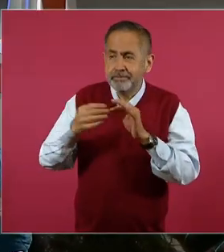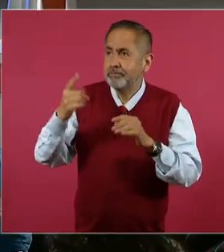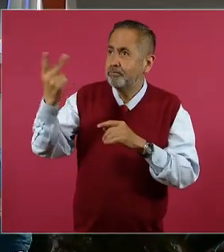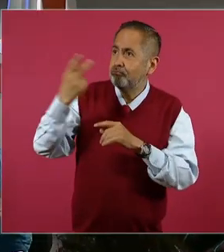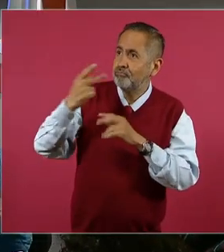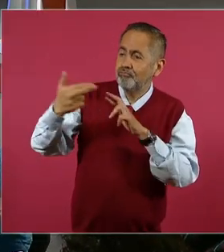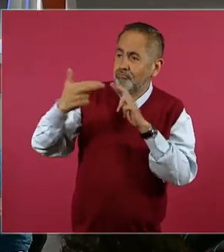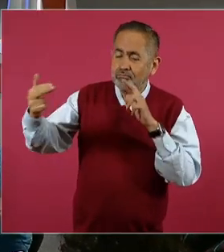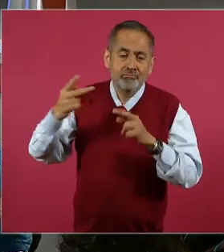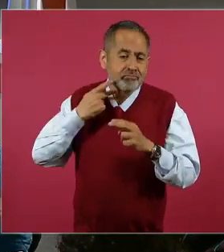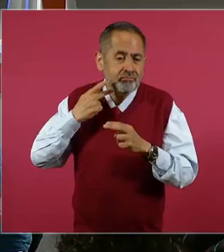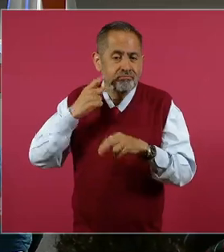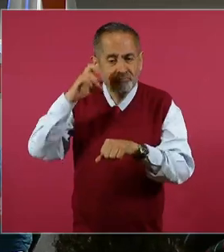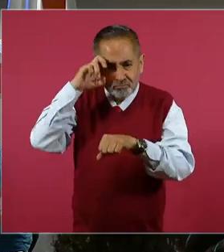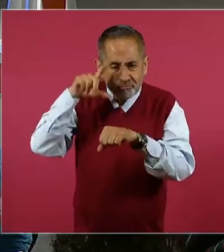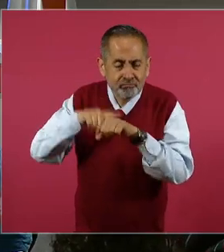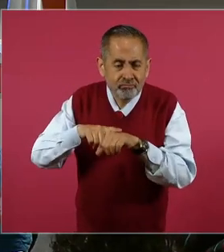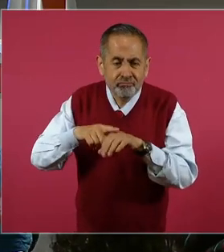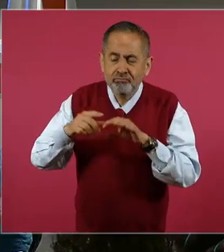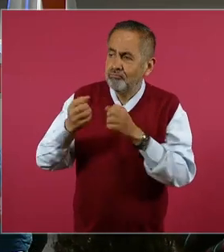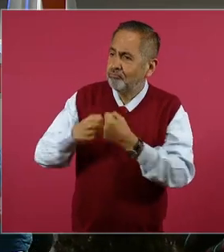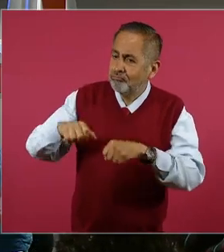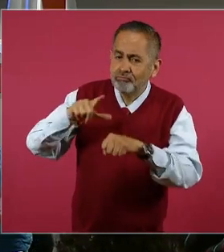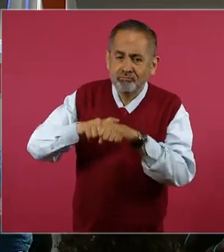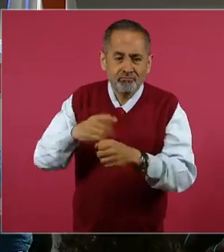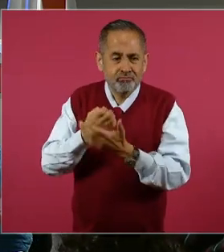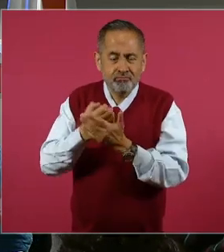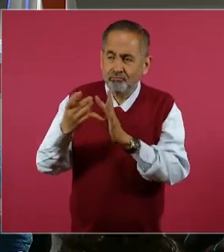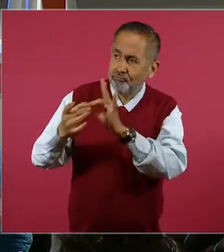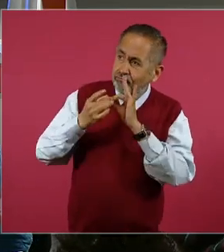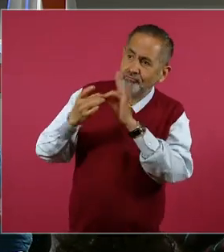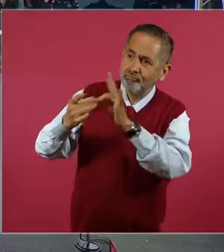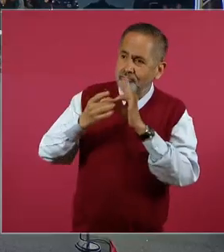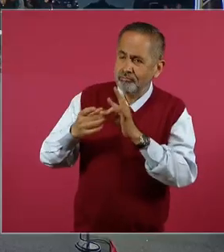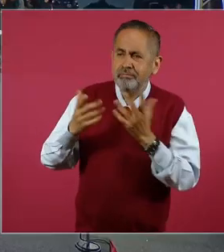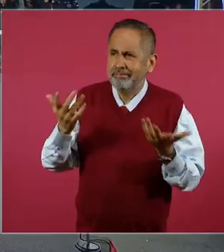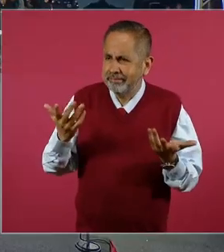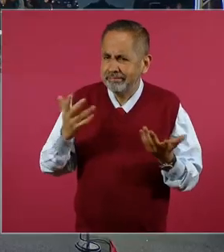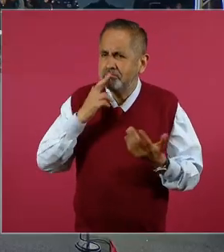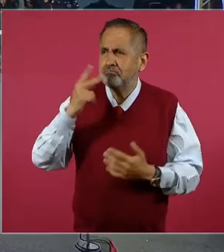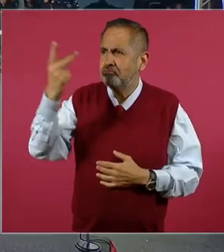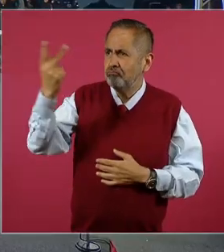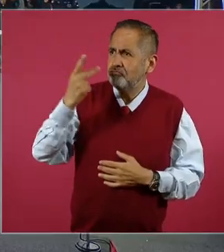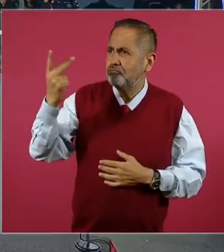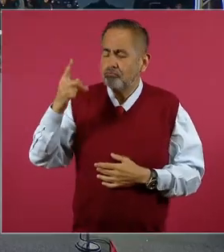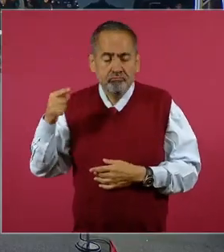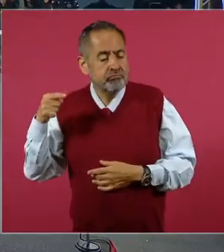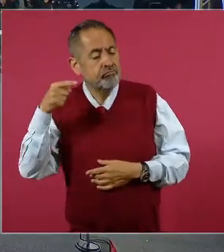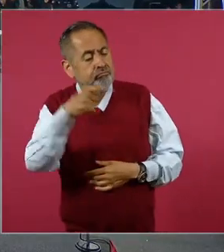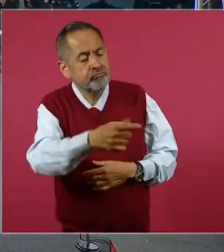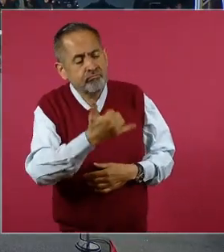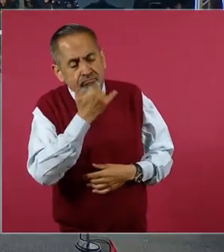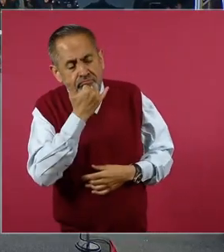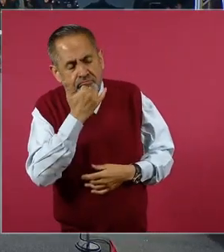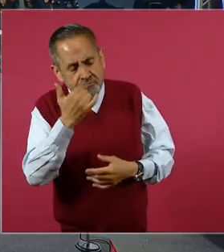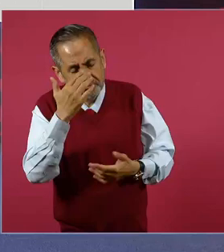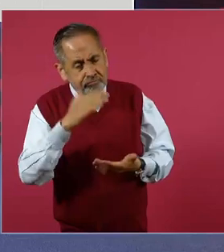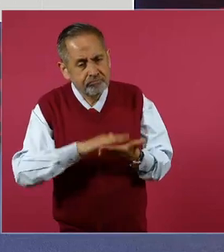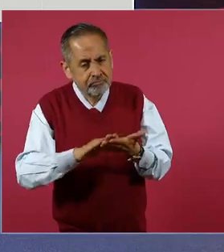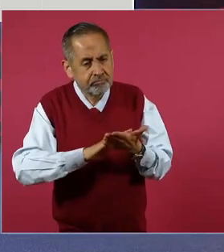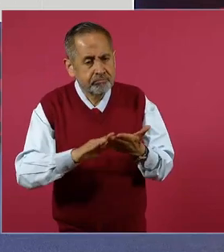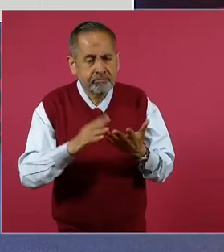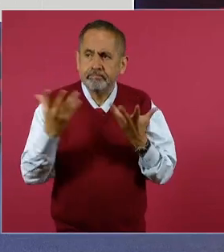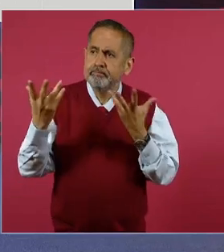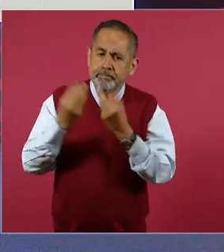vínculos políticos, culturales, sociales y económicos que hoy entrelazan a nuestros dos países.